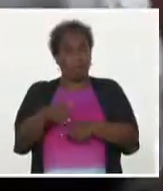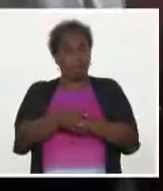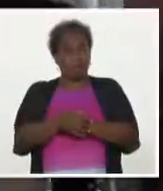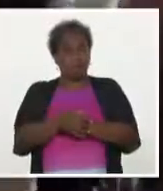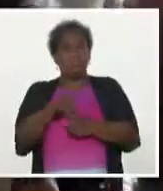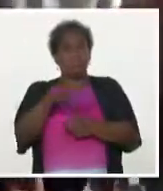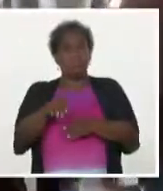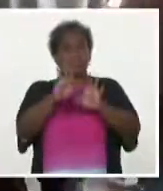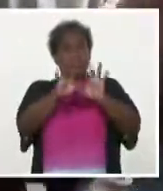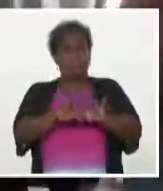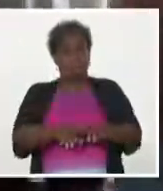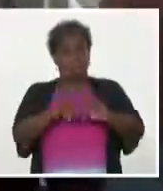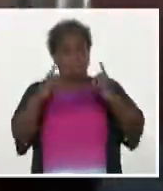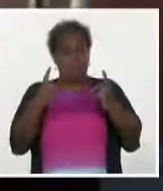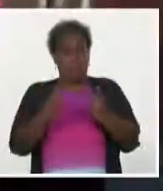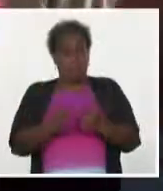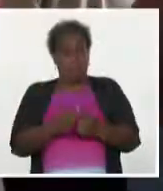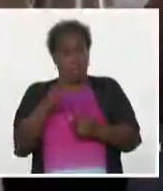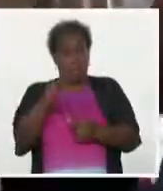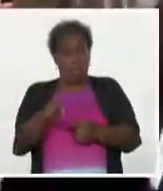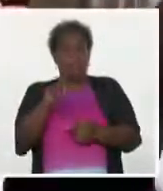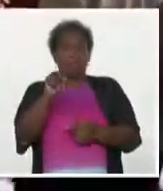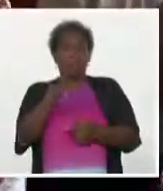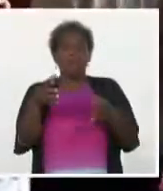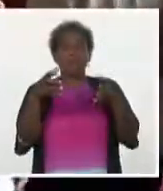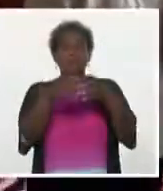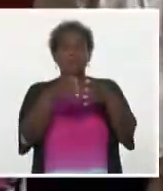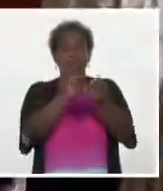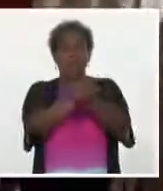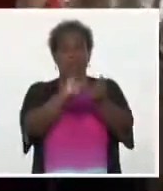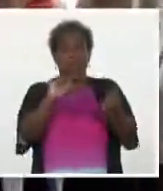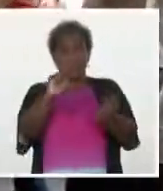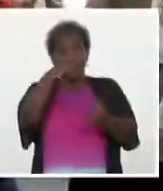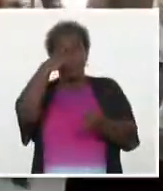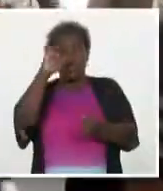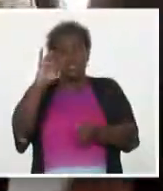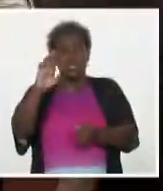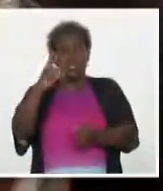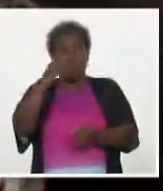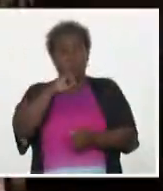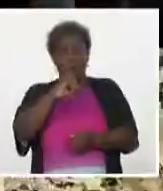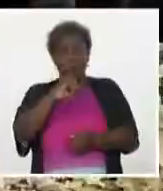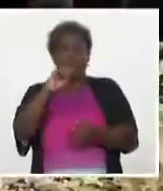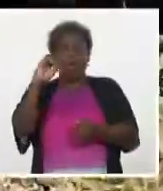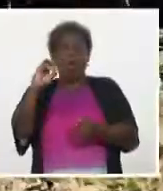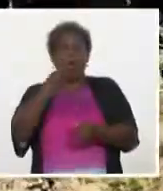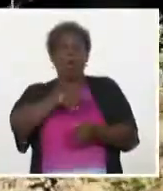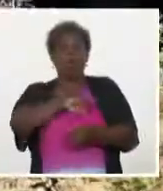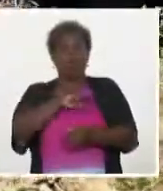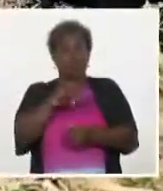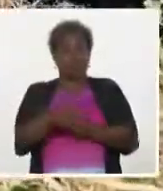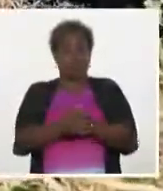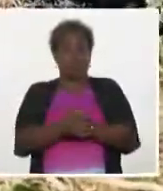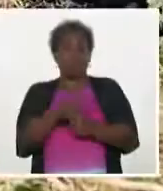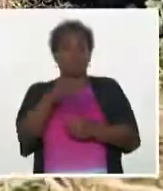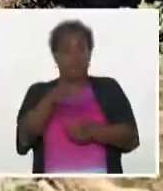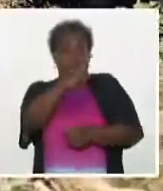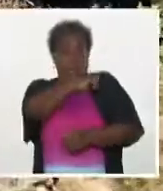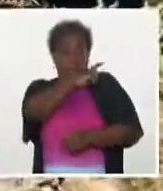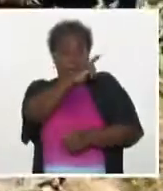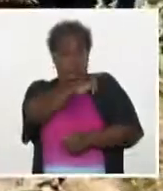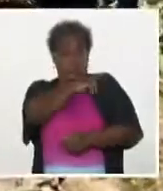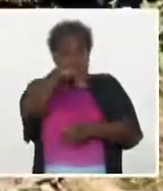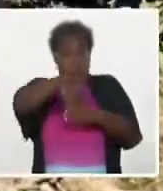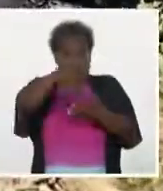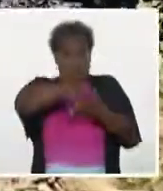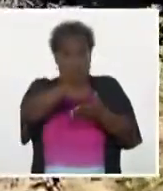actual secretario general del Frente Democrático Sirio Opositor. Según las autoridades, los comicios se efectuarán en